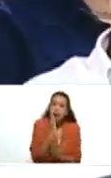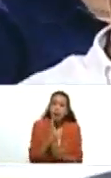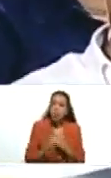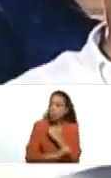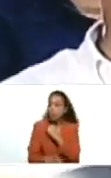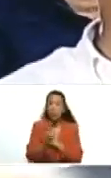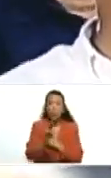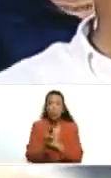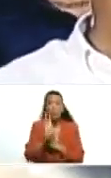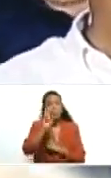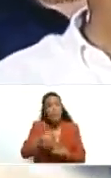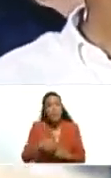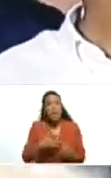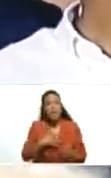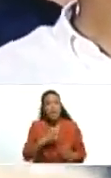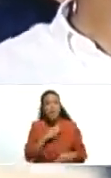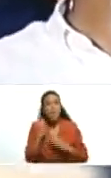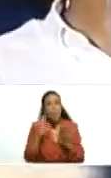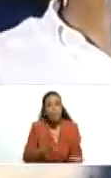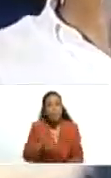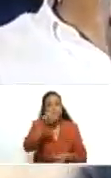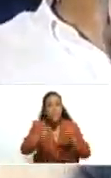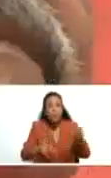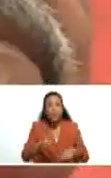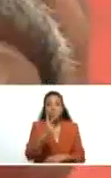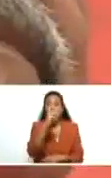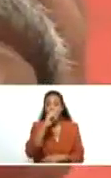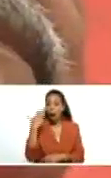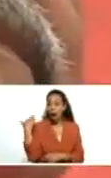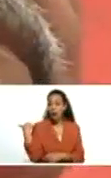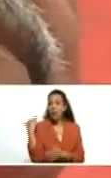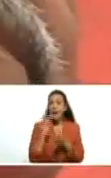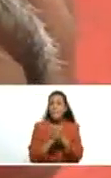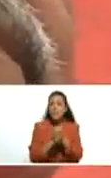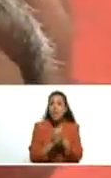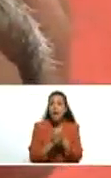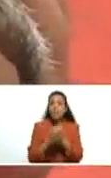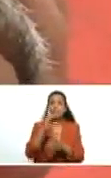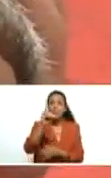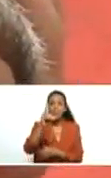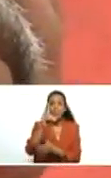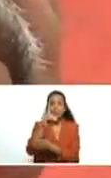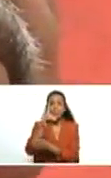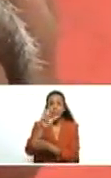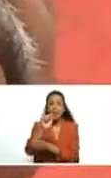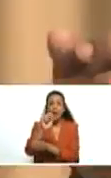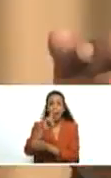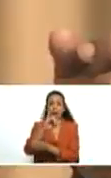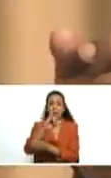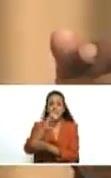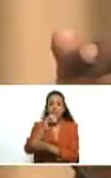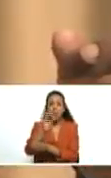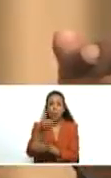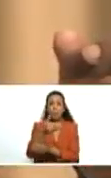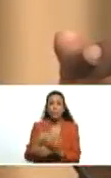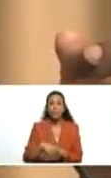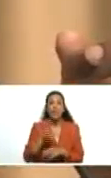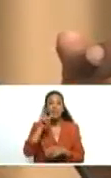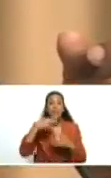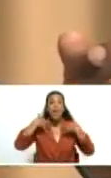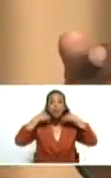También despedimos con dolor hace 2 años a nuestro hermano Darío Viva, a nuestro